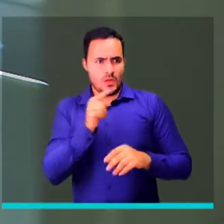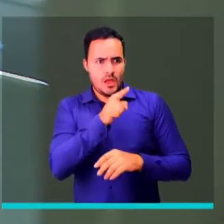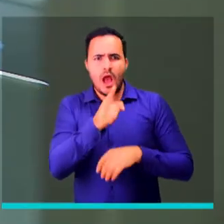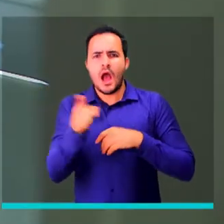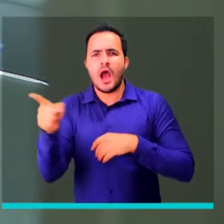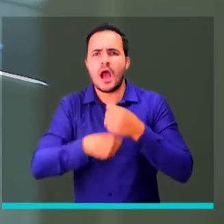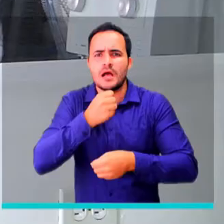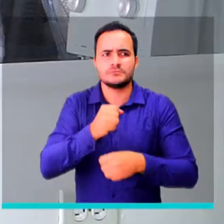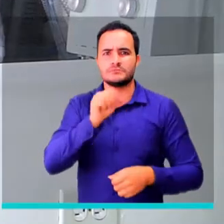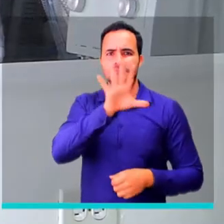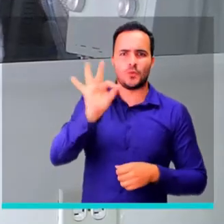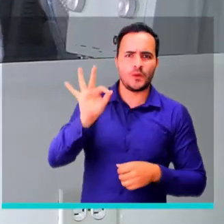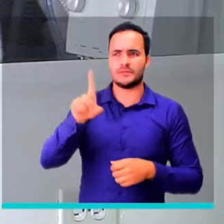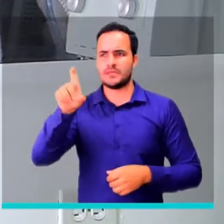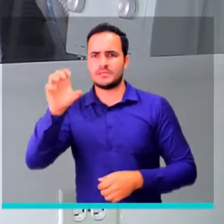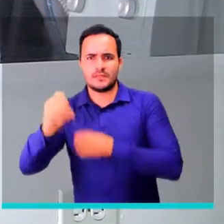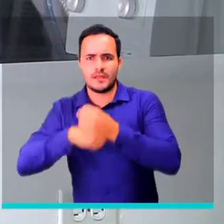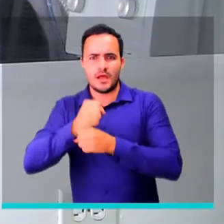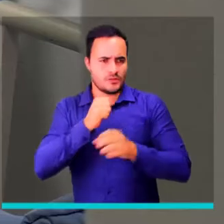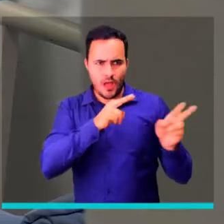entre 50 y 60 años.